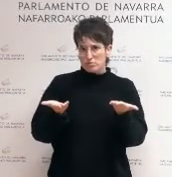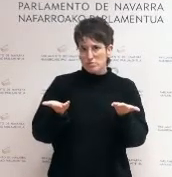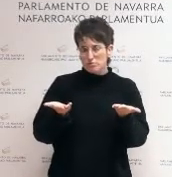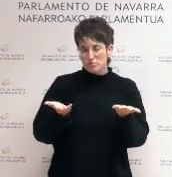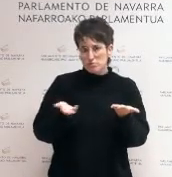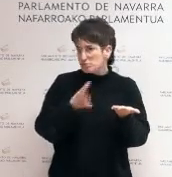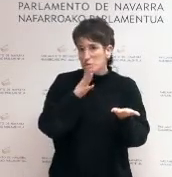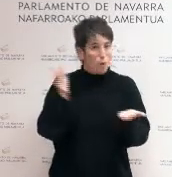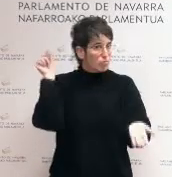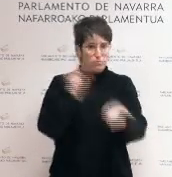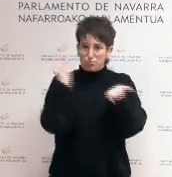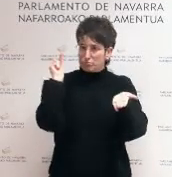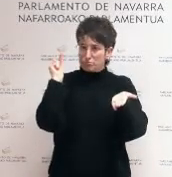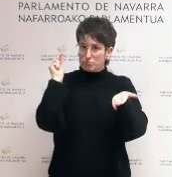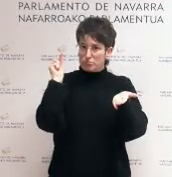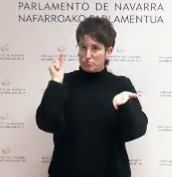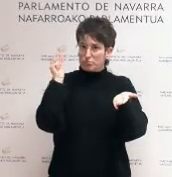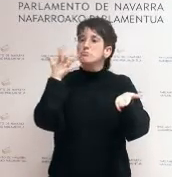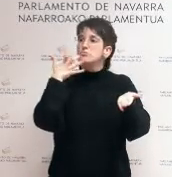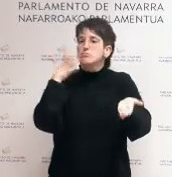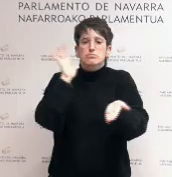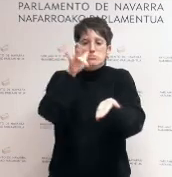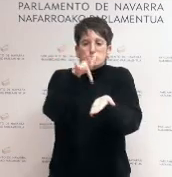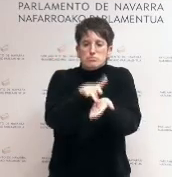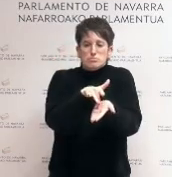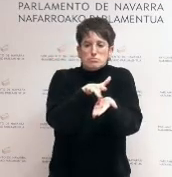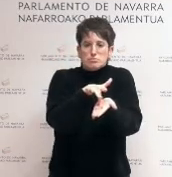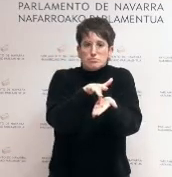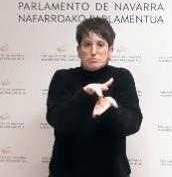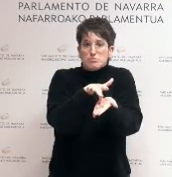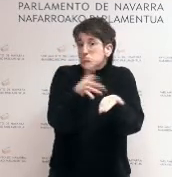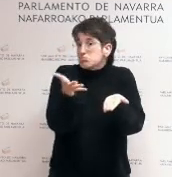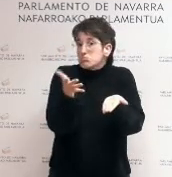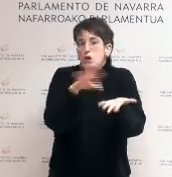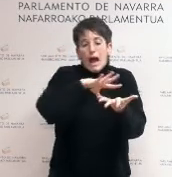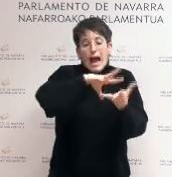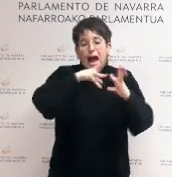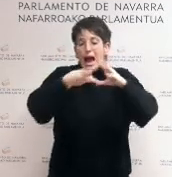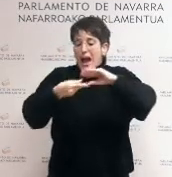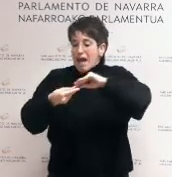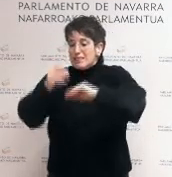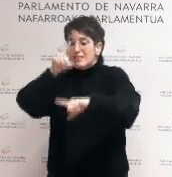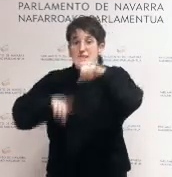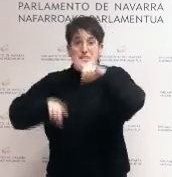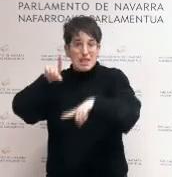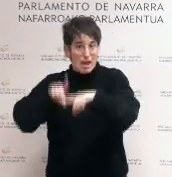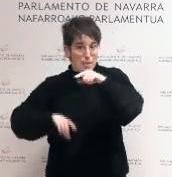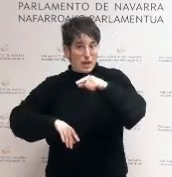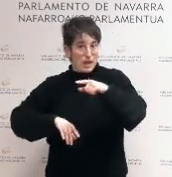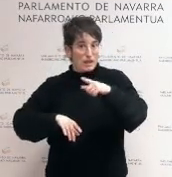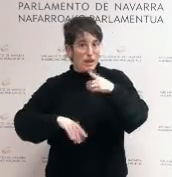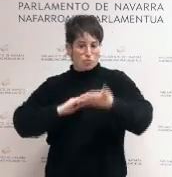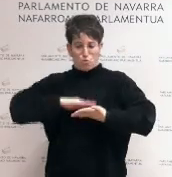manera instantánea, en cada momento, se adapta el impuesto a pagar a la capacidad económica de las